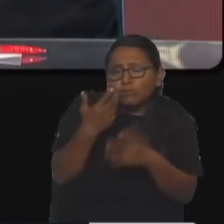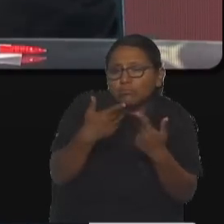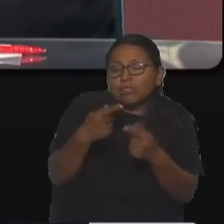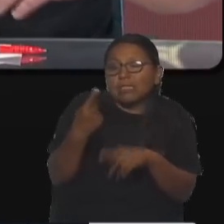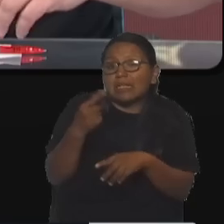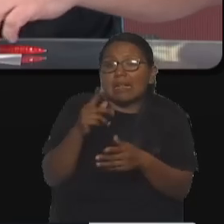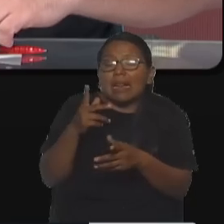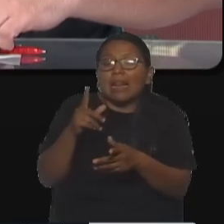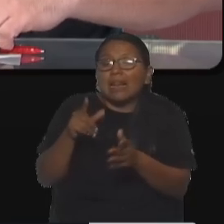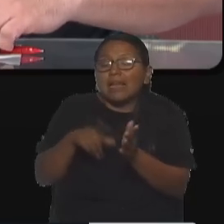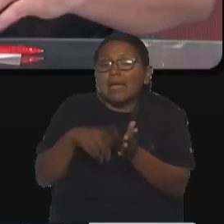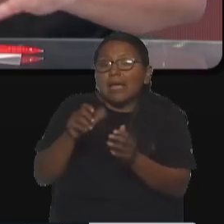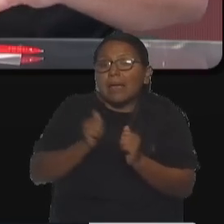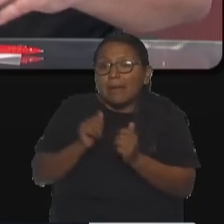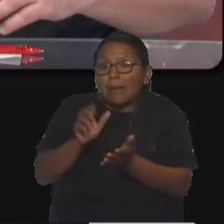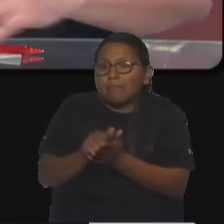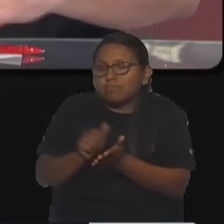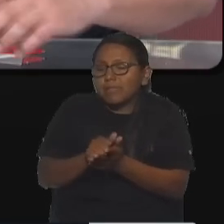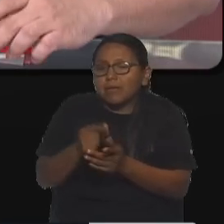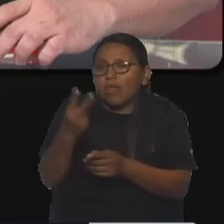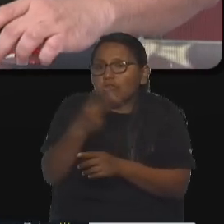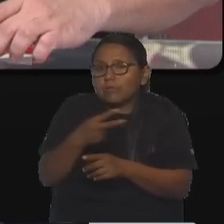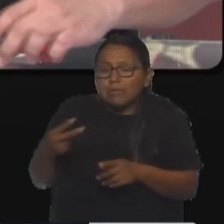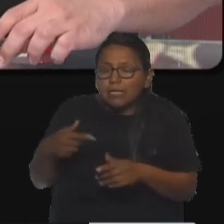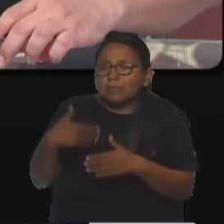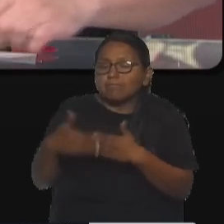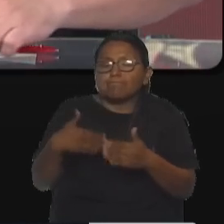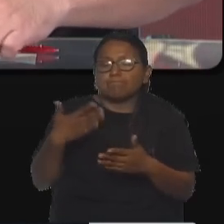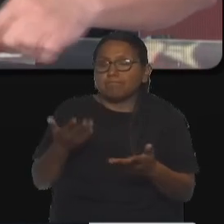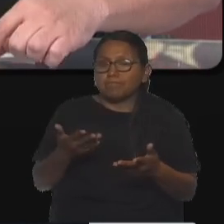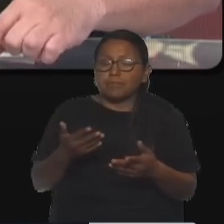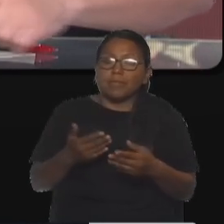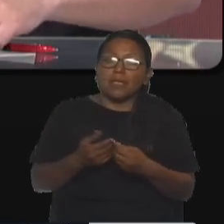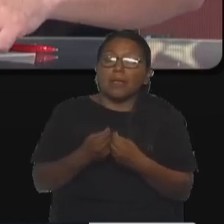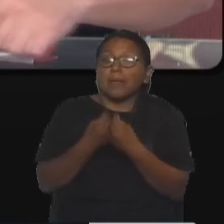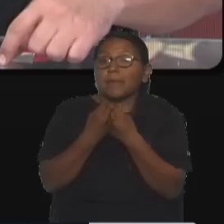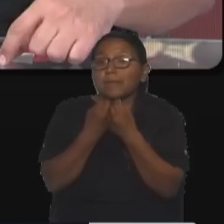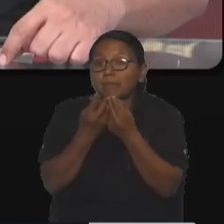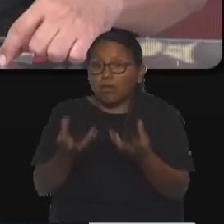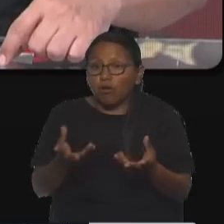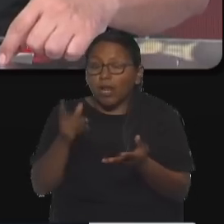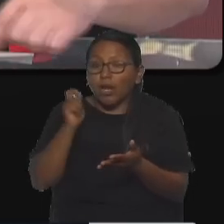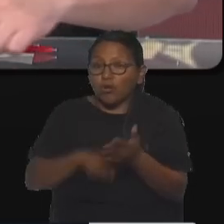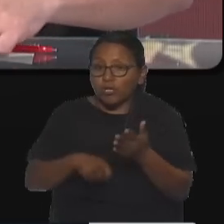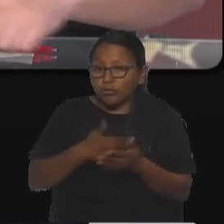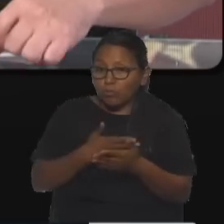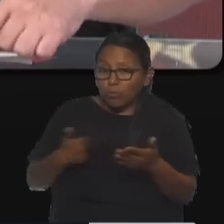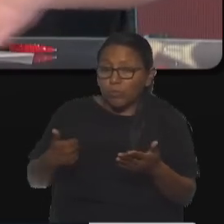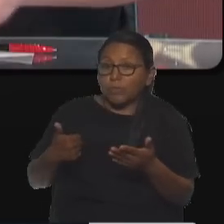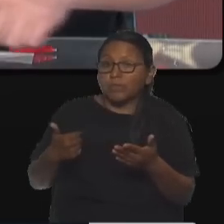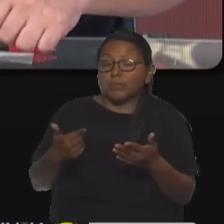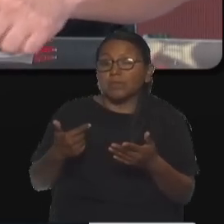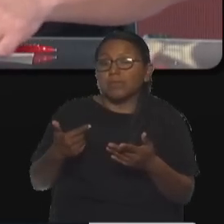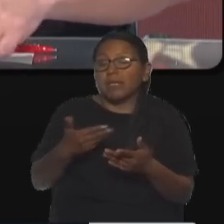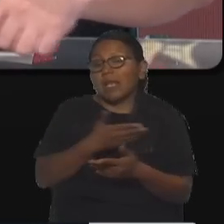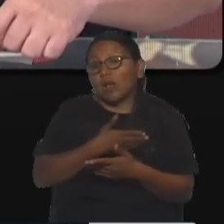semanas para poder ir al médico. Y entonces, por otro lado, en vez de mejorar esa contratación pública, lo que hace el gobierno